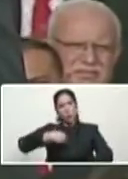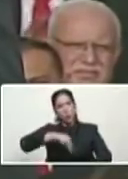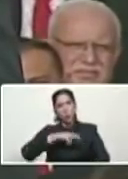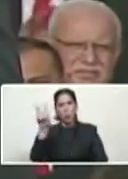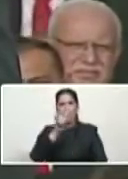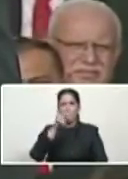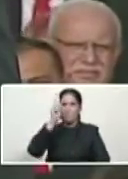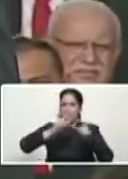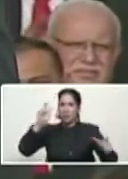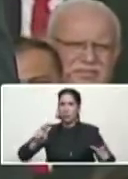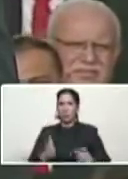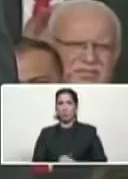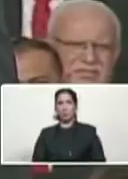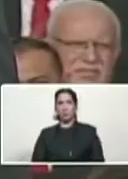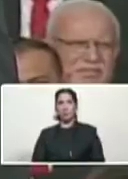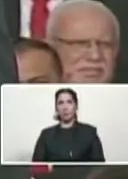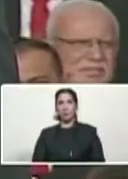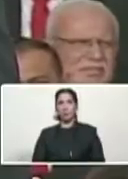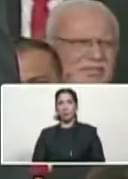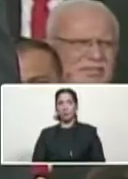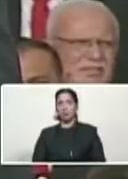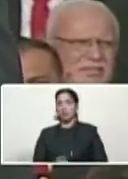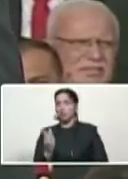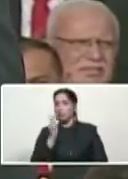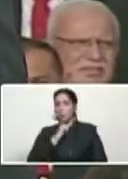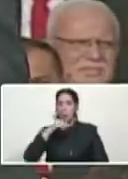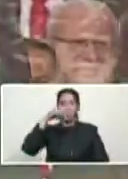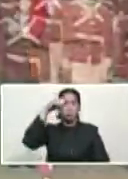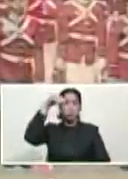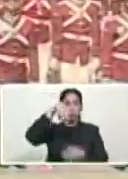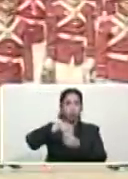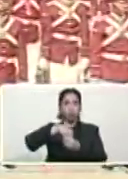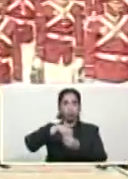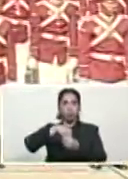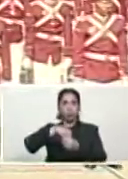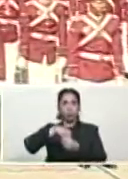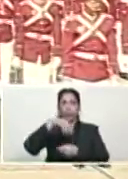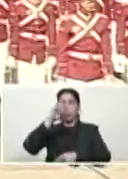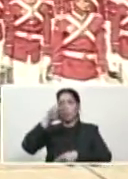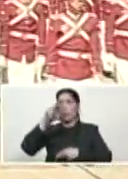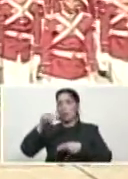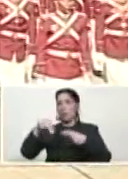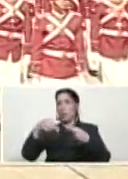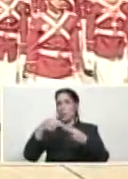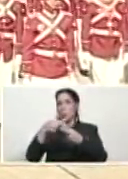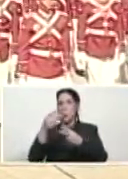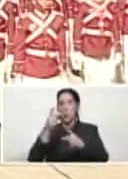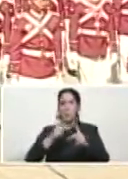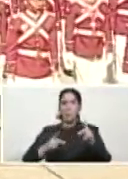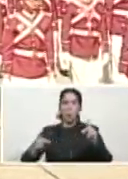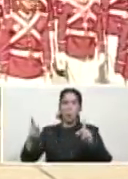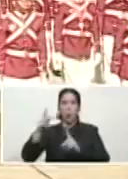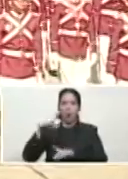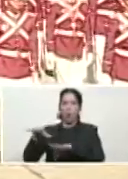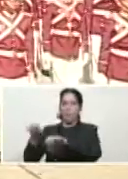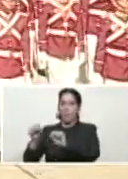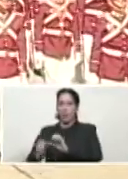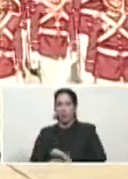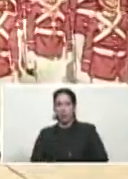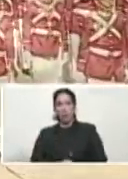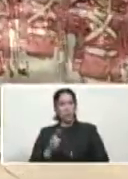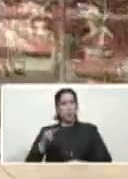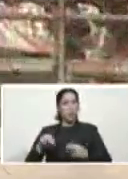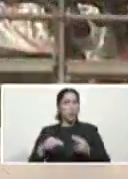venezolanos, sin intervención de ninguna potencia imperial, de